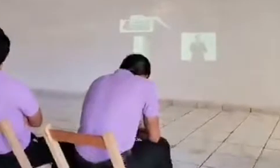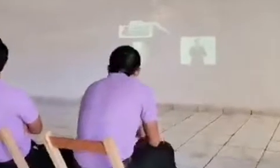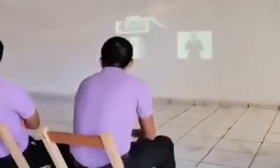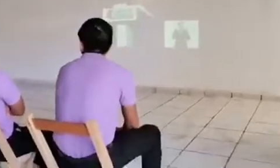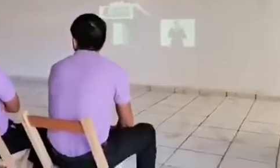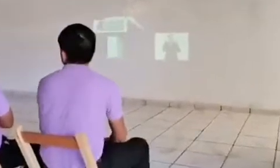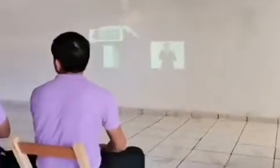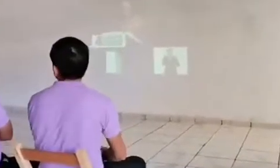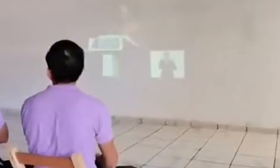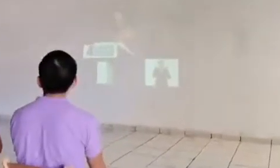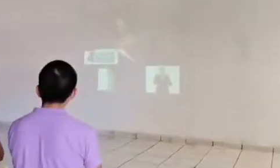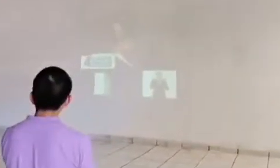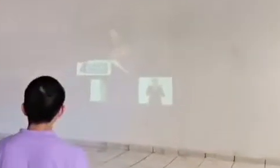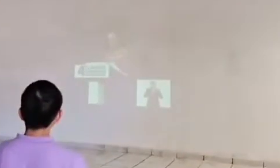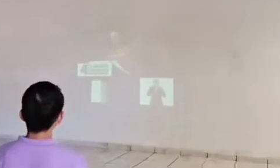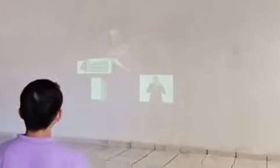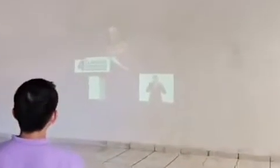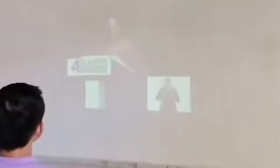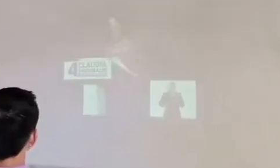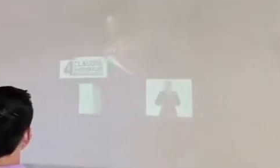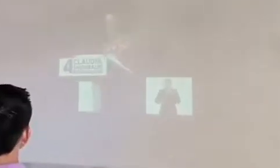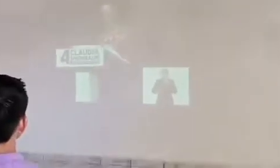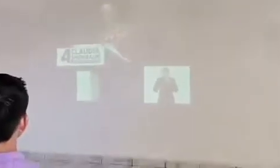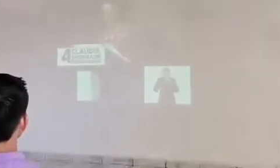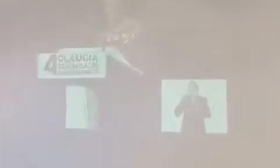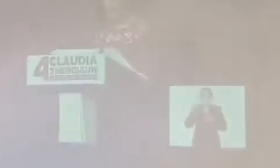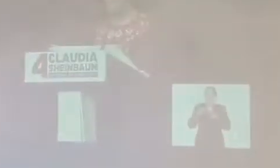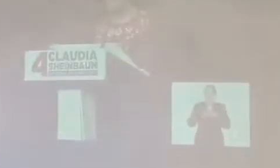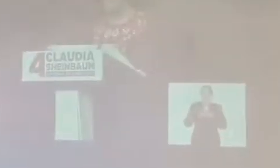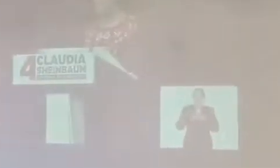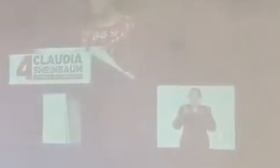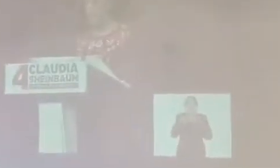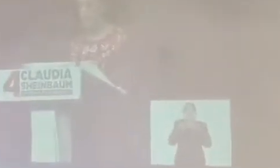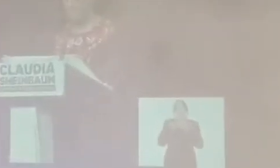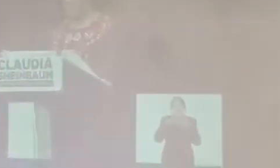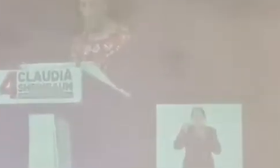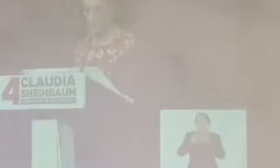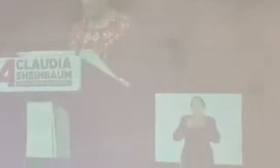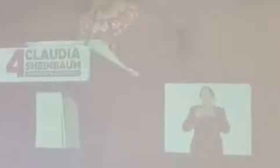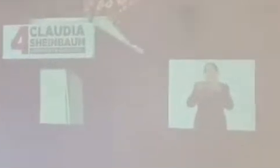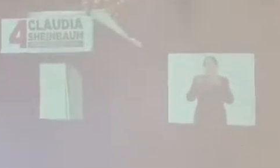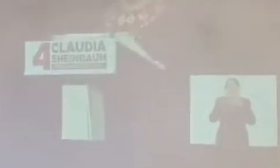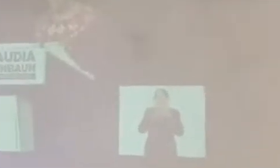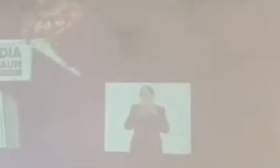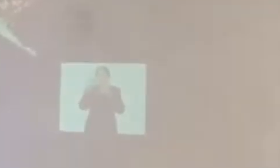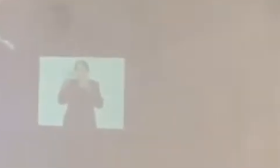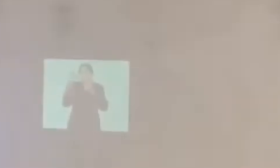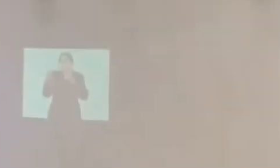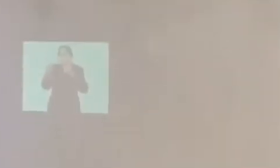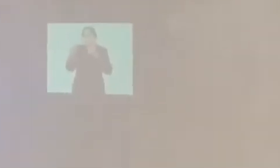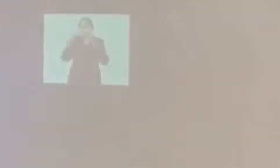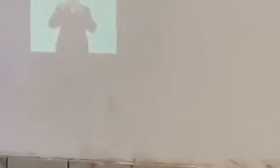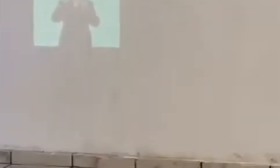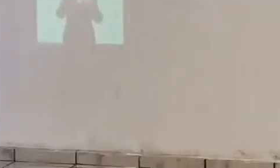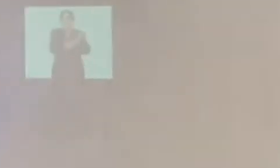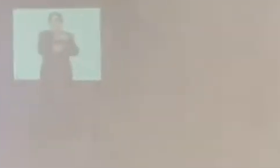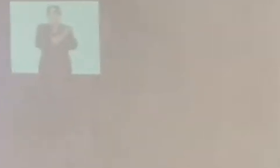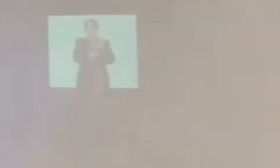unidades de Metrobús y en febrero de 2023 la línea 3 será totalmente eléctrica. El Metrobús